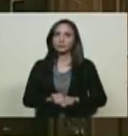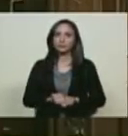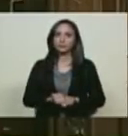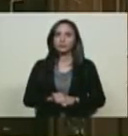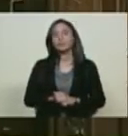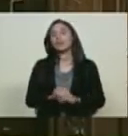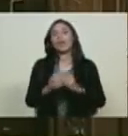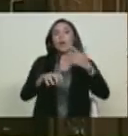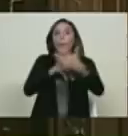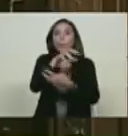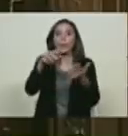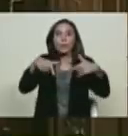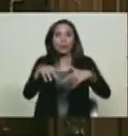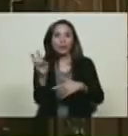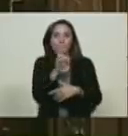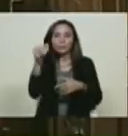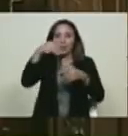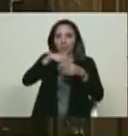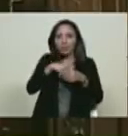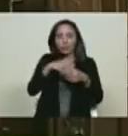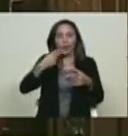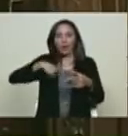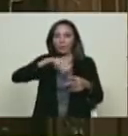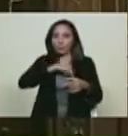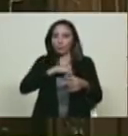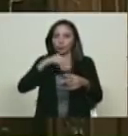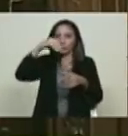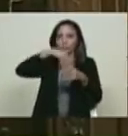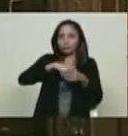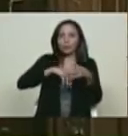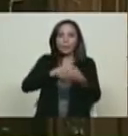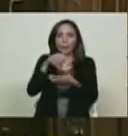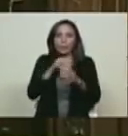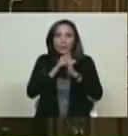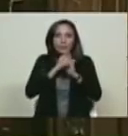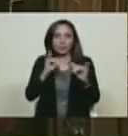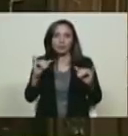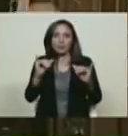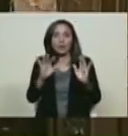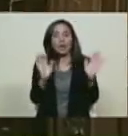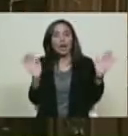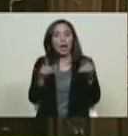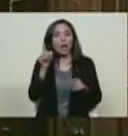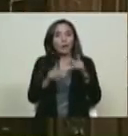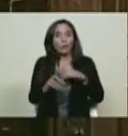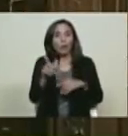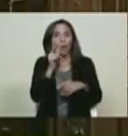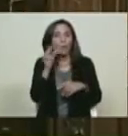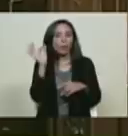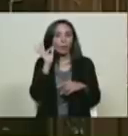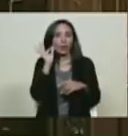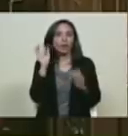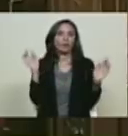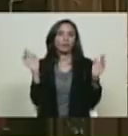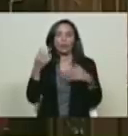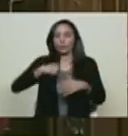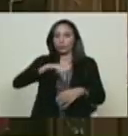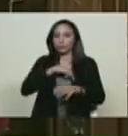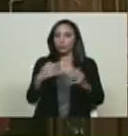de los venezolanos los resolvemos los venezolanos y las venezolanas,